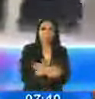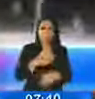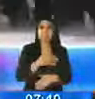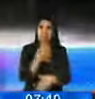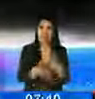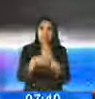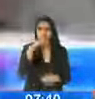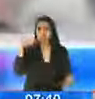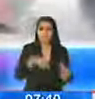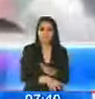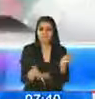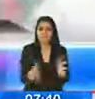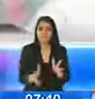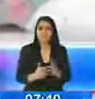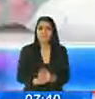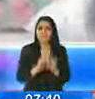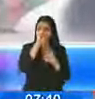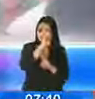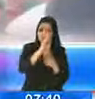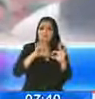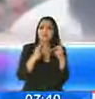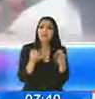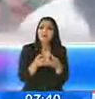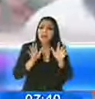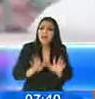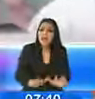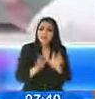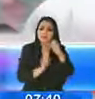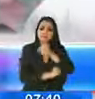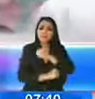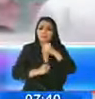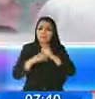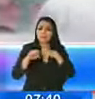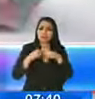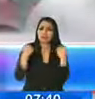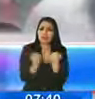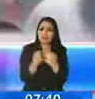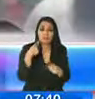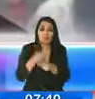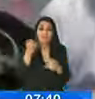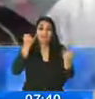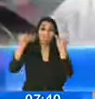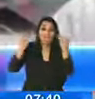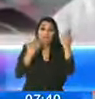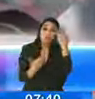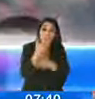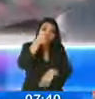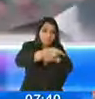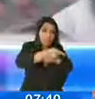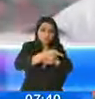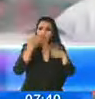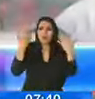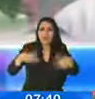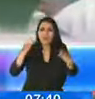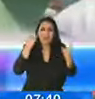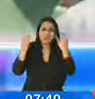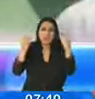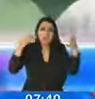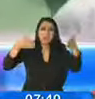mi niña! Que se respete también la familia como célula de la sociedad, que no se implanten nuevas ideologías o como lo quieran llamar,